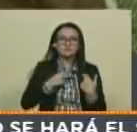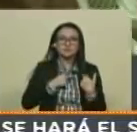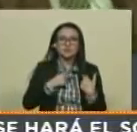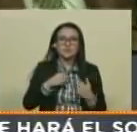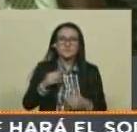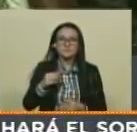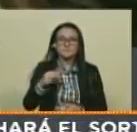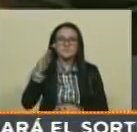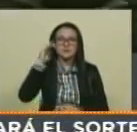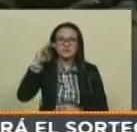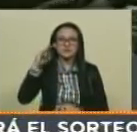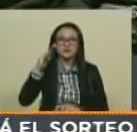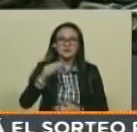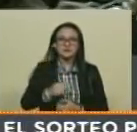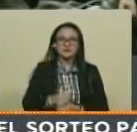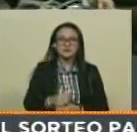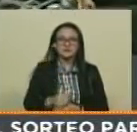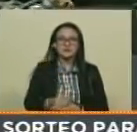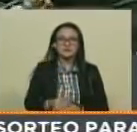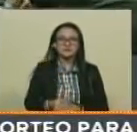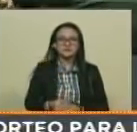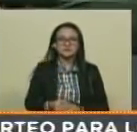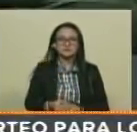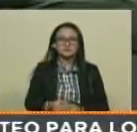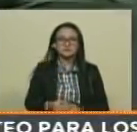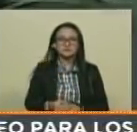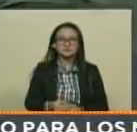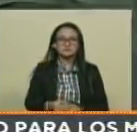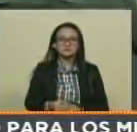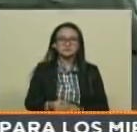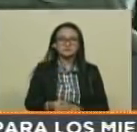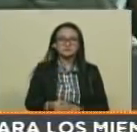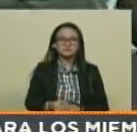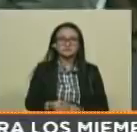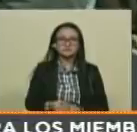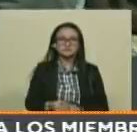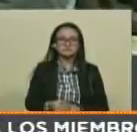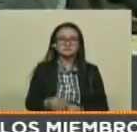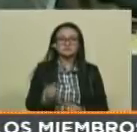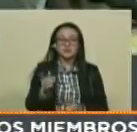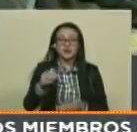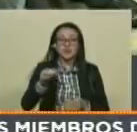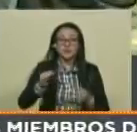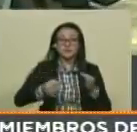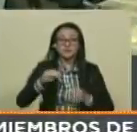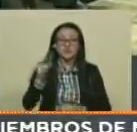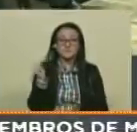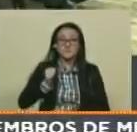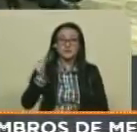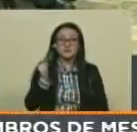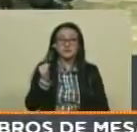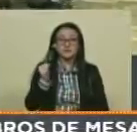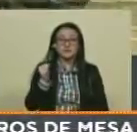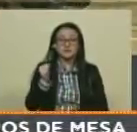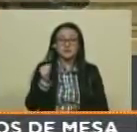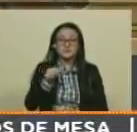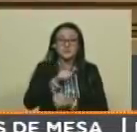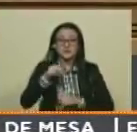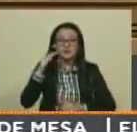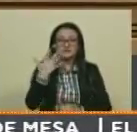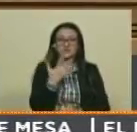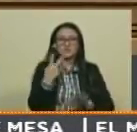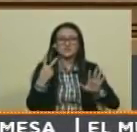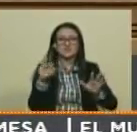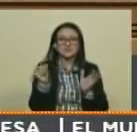hubo en la época del año pasado, fueron declinados por la justicia militar a la jurisdicción penal ordinaria 57